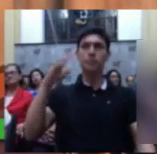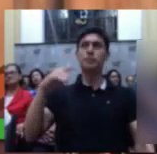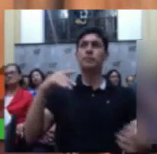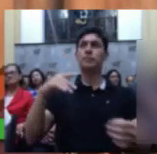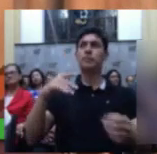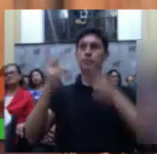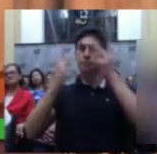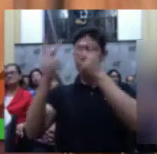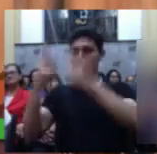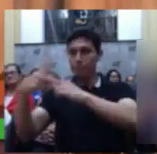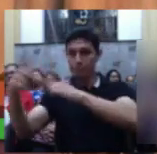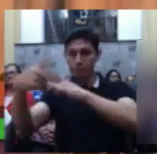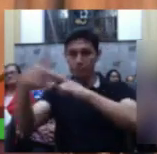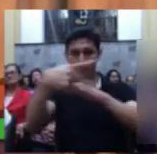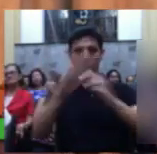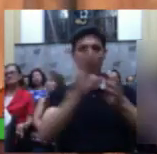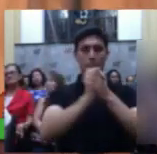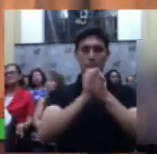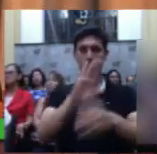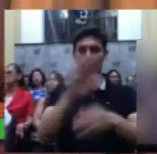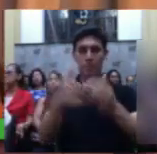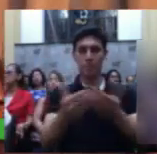vecinales, amigos todos.